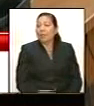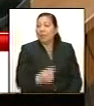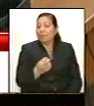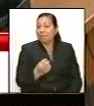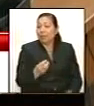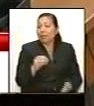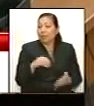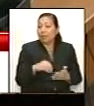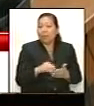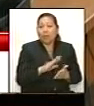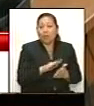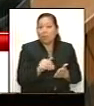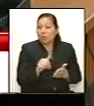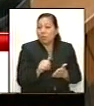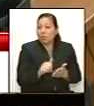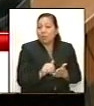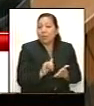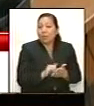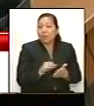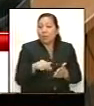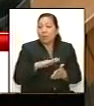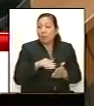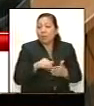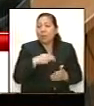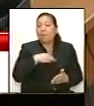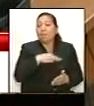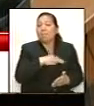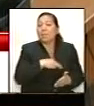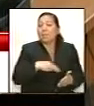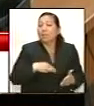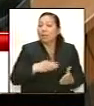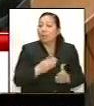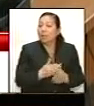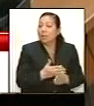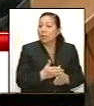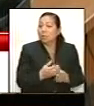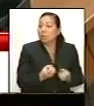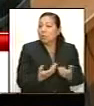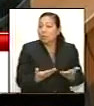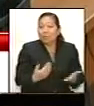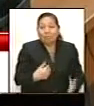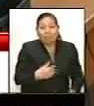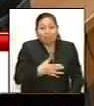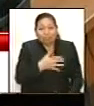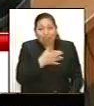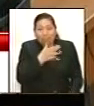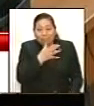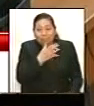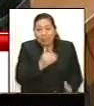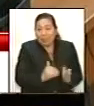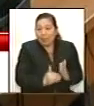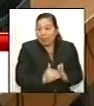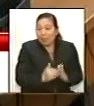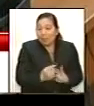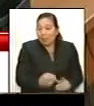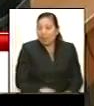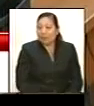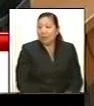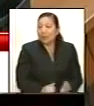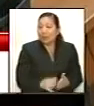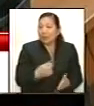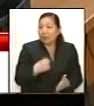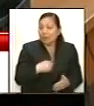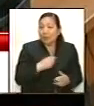estaba apuntando todo lo que todos los ministerios han estado compartiendo, porque hay muchas cosas que no sabíamos. La campaña de datos personales, por ejemplo, es algo que